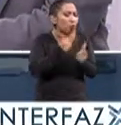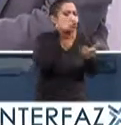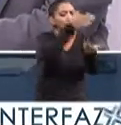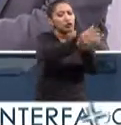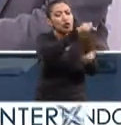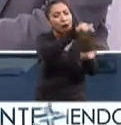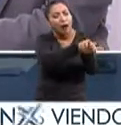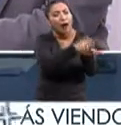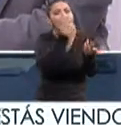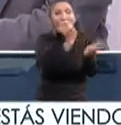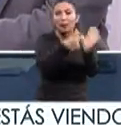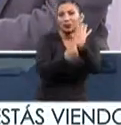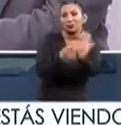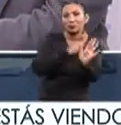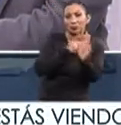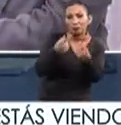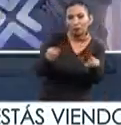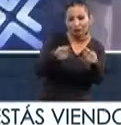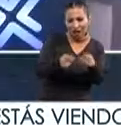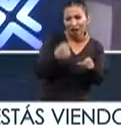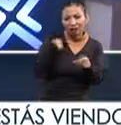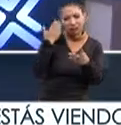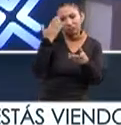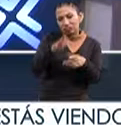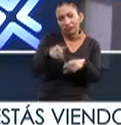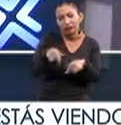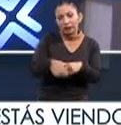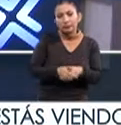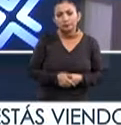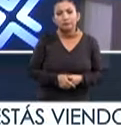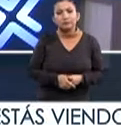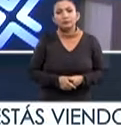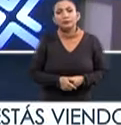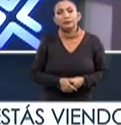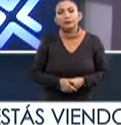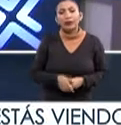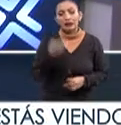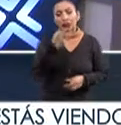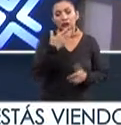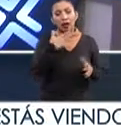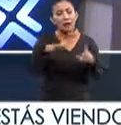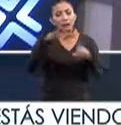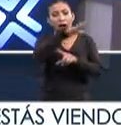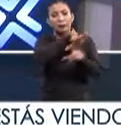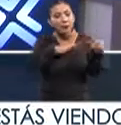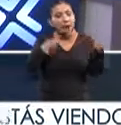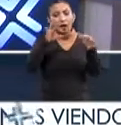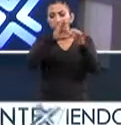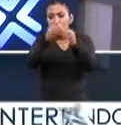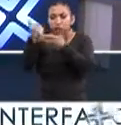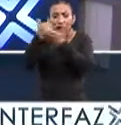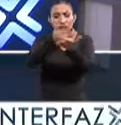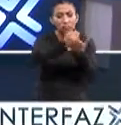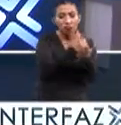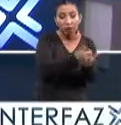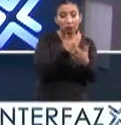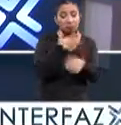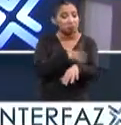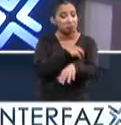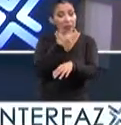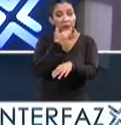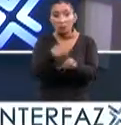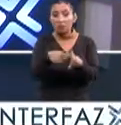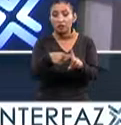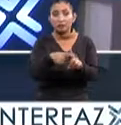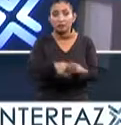espacios alternos. Y eso a crear un ambiente, una colaboración, una vibra que para mí es